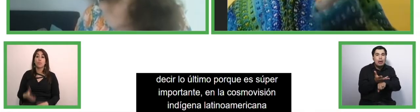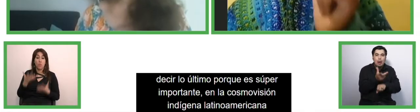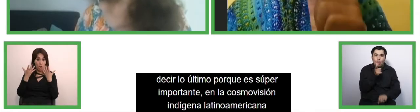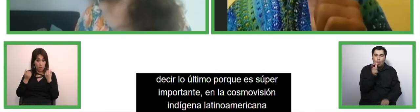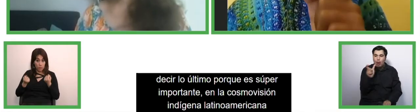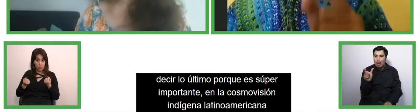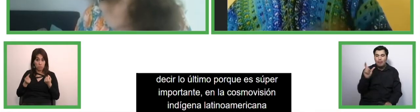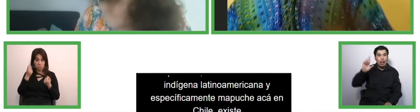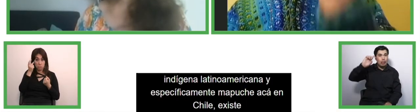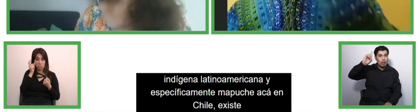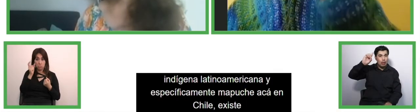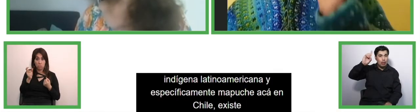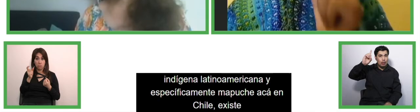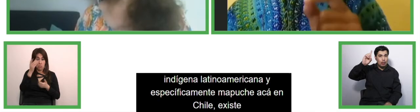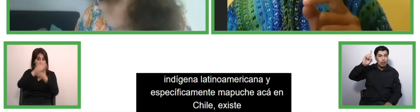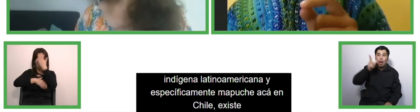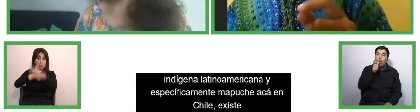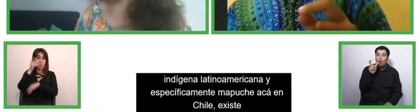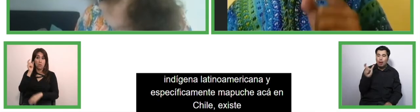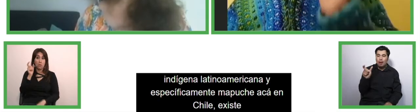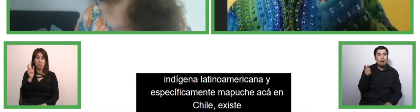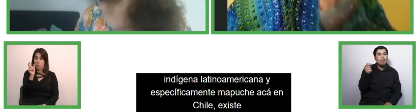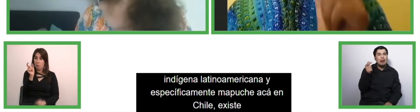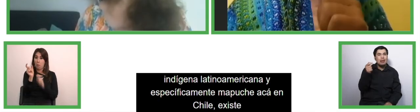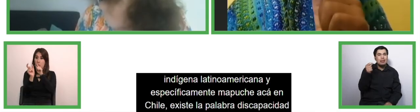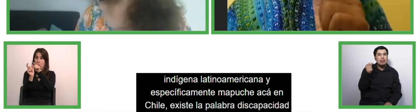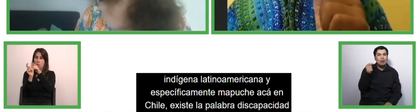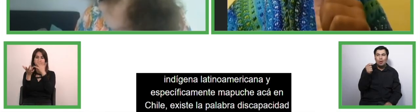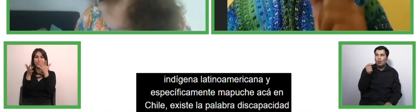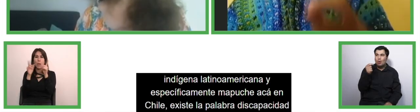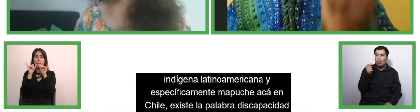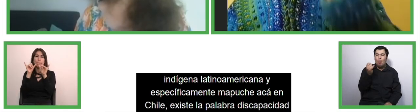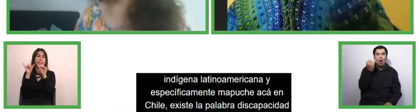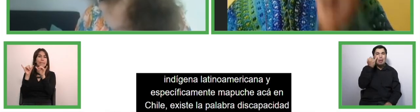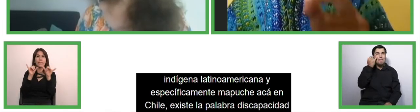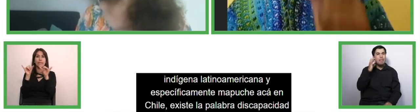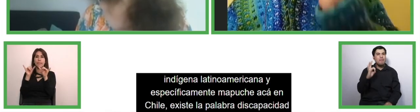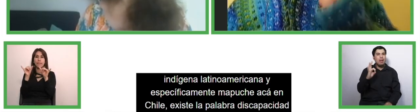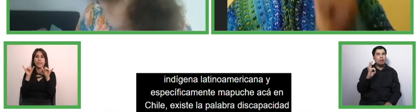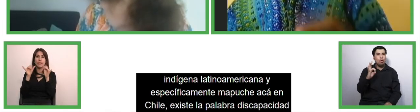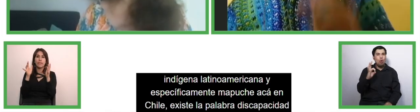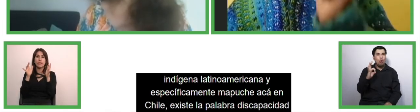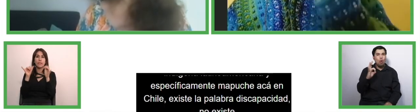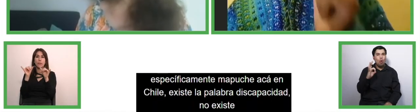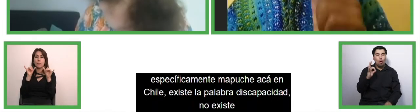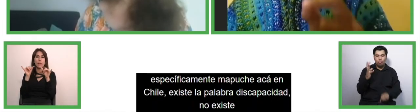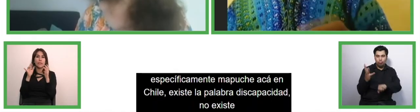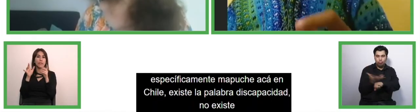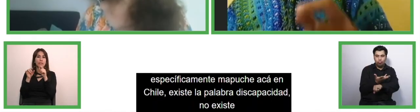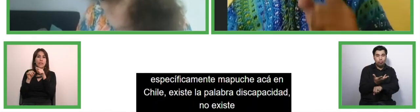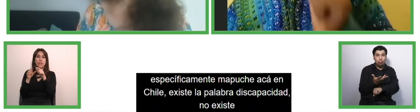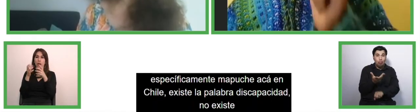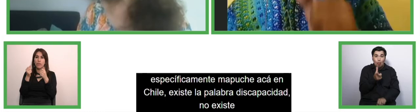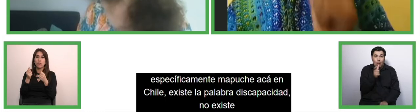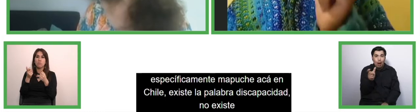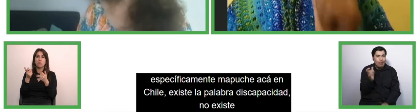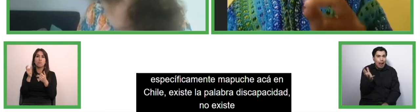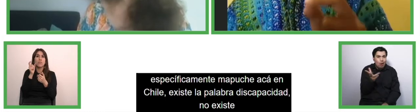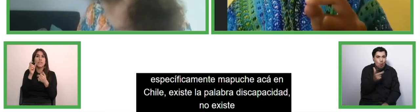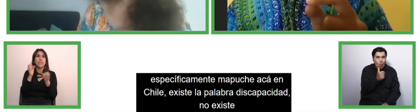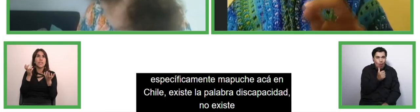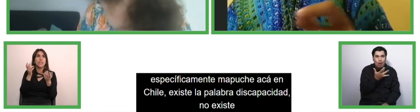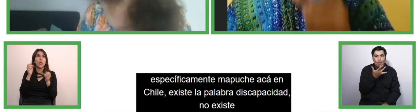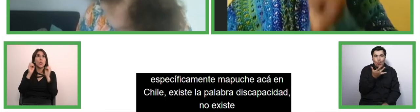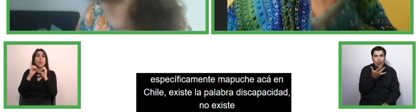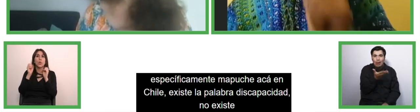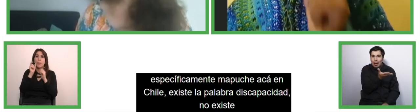palabra discapacidad, como la palabra defecto, no existe, porque están incorporadas dentro de su